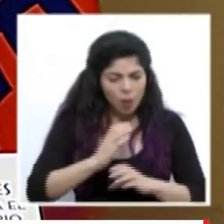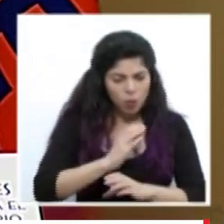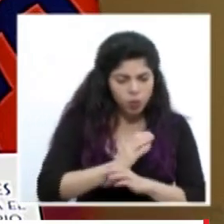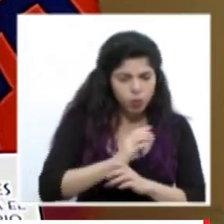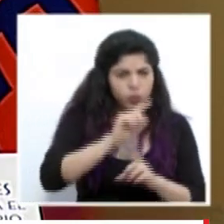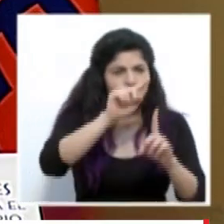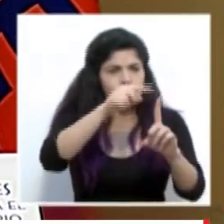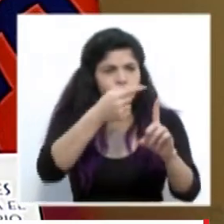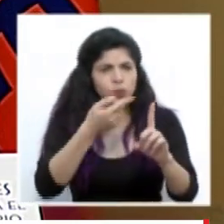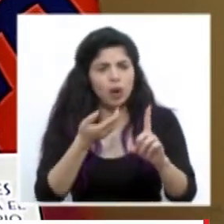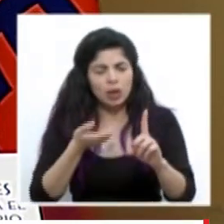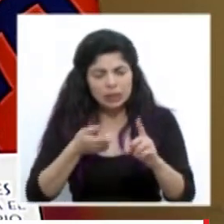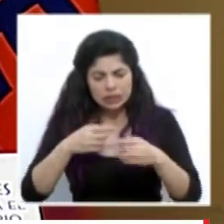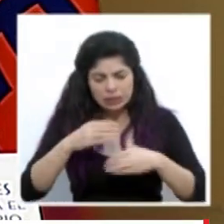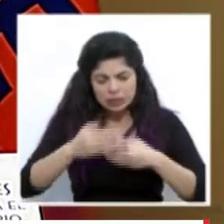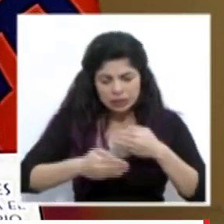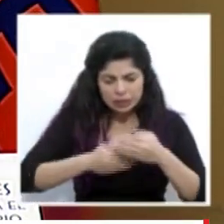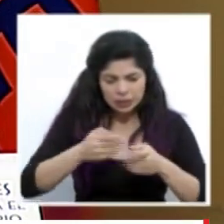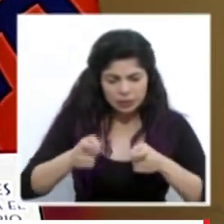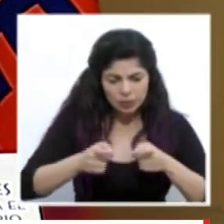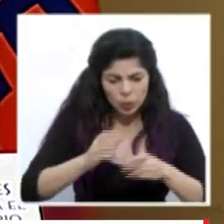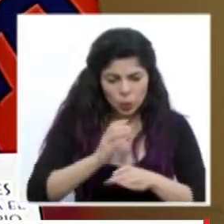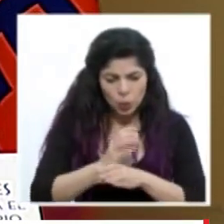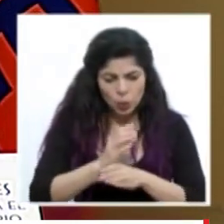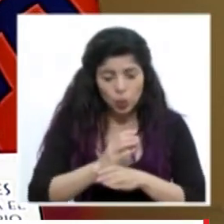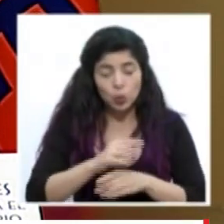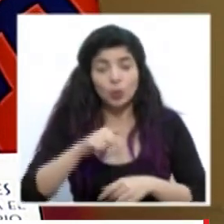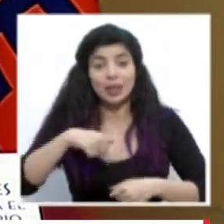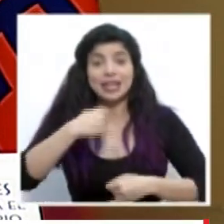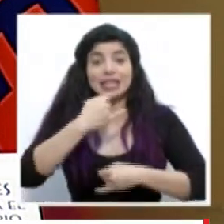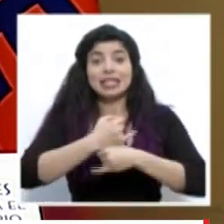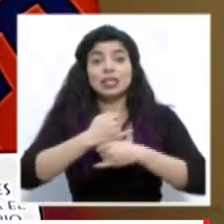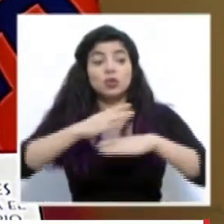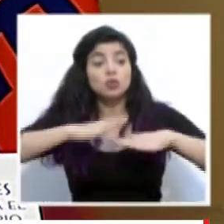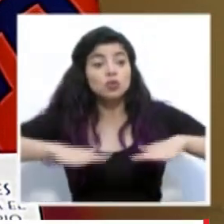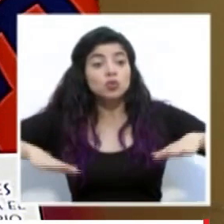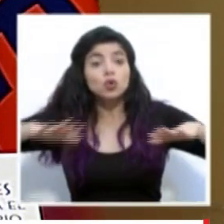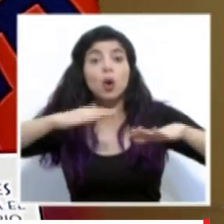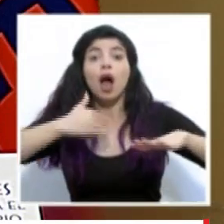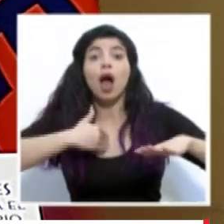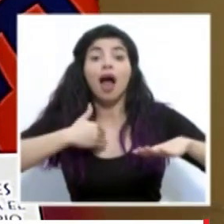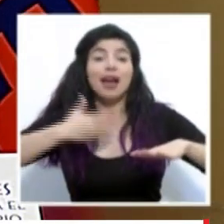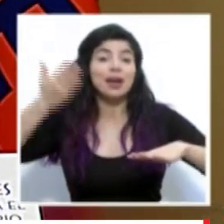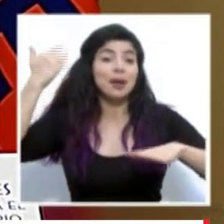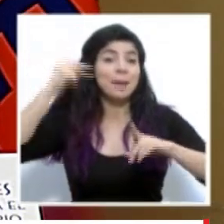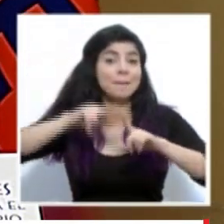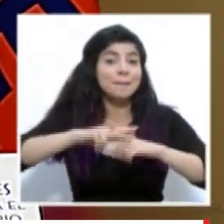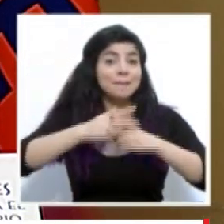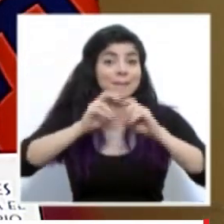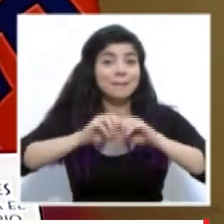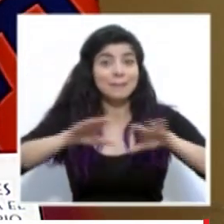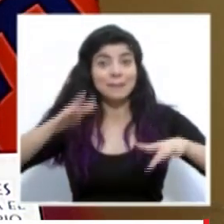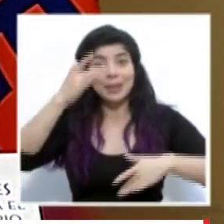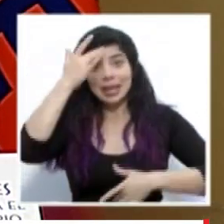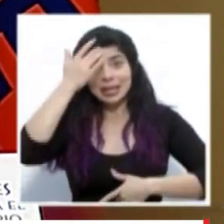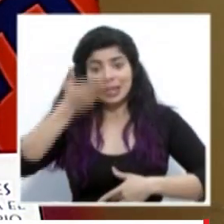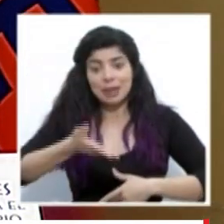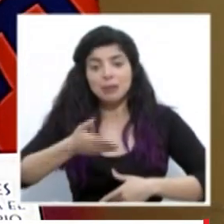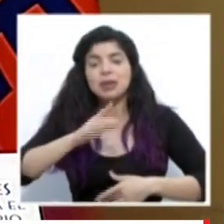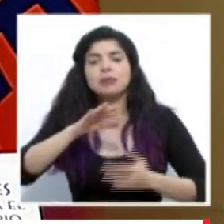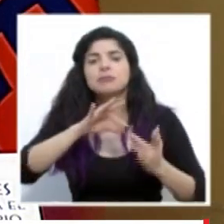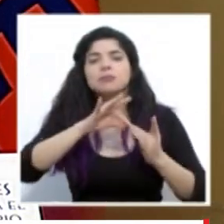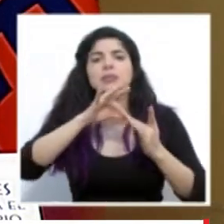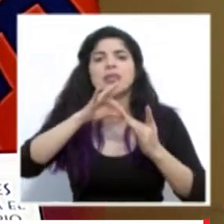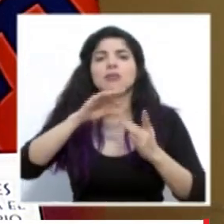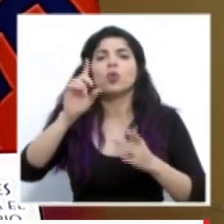las muestras, y que la plataforma instalada que tenía la institución al momento del inicio de la pandemia estaba